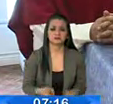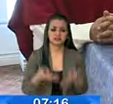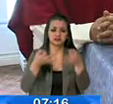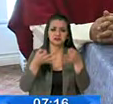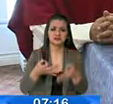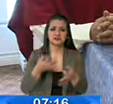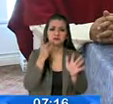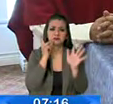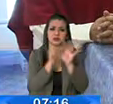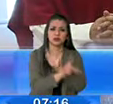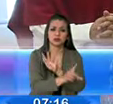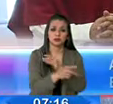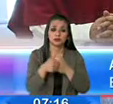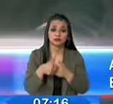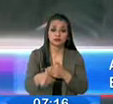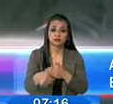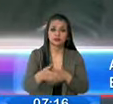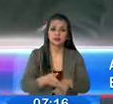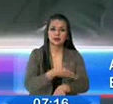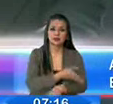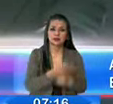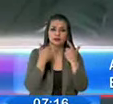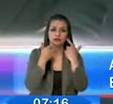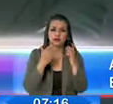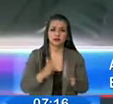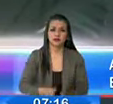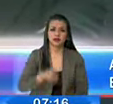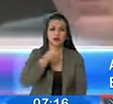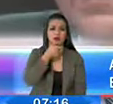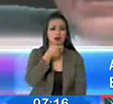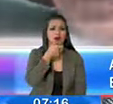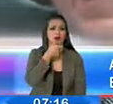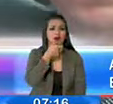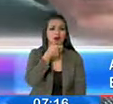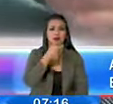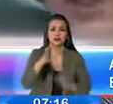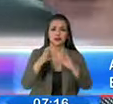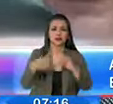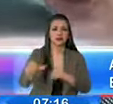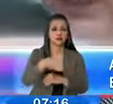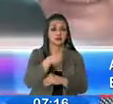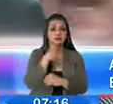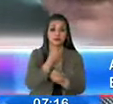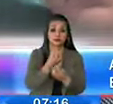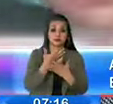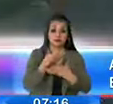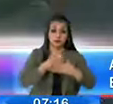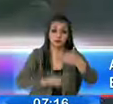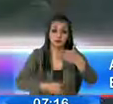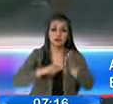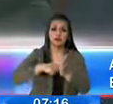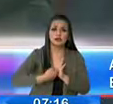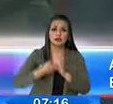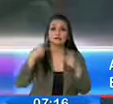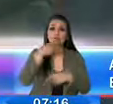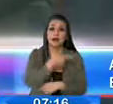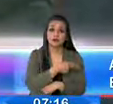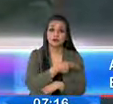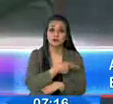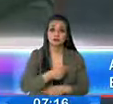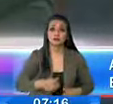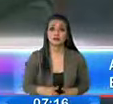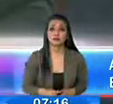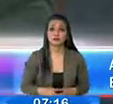denuncia 24 horas después de que el fiscal saliera a decir ante los medios que el informe de Contraloría es falso. Este es el